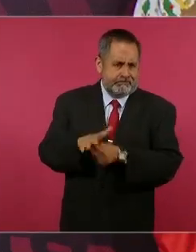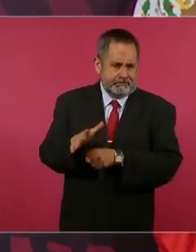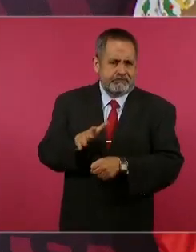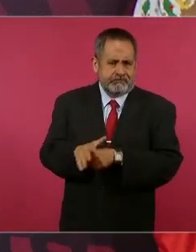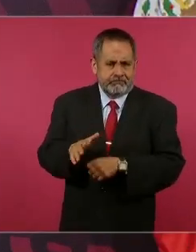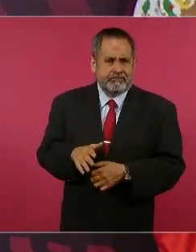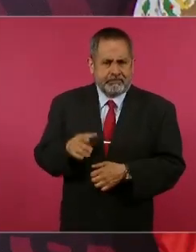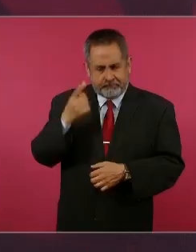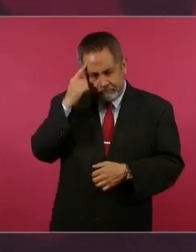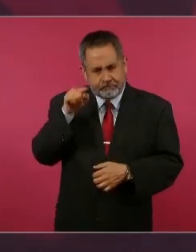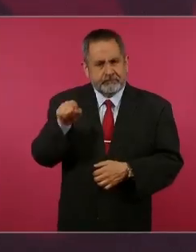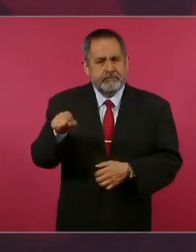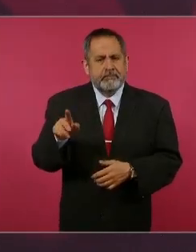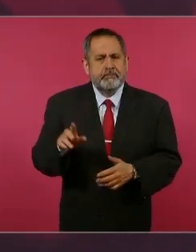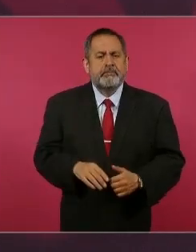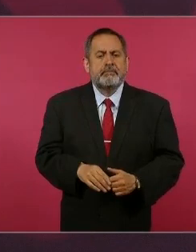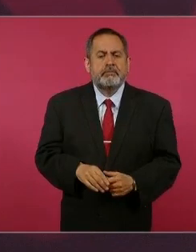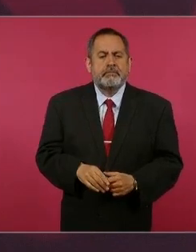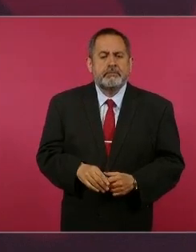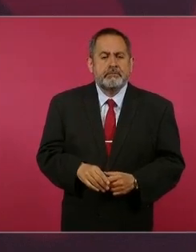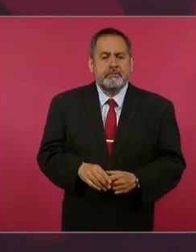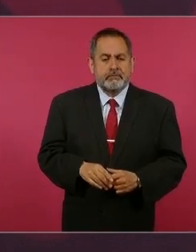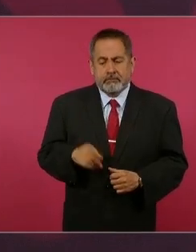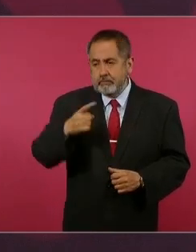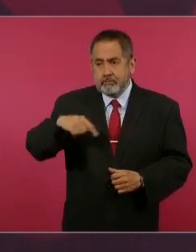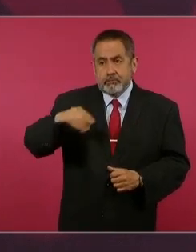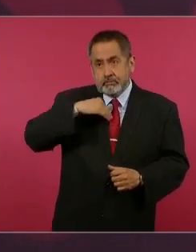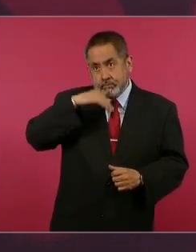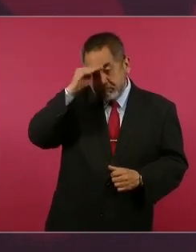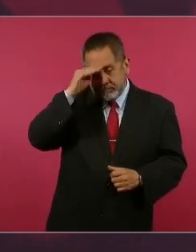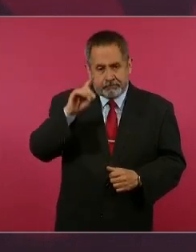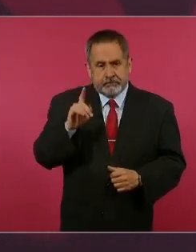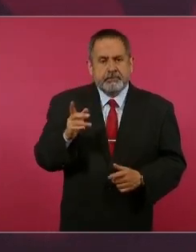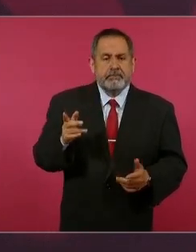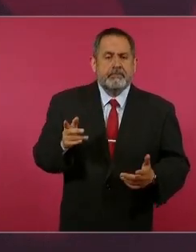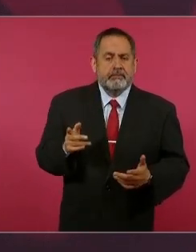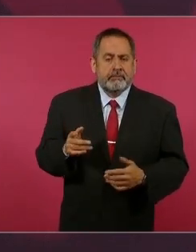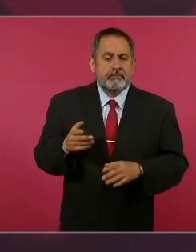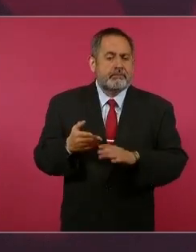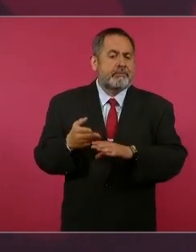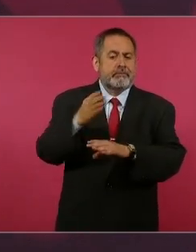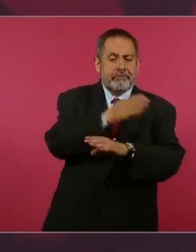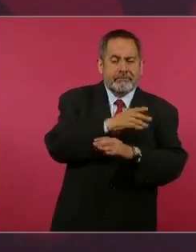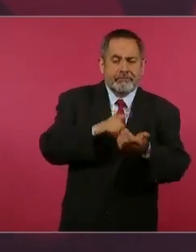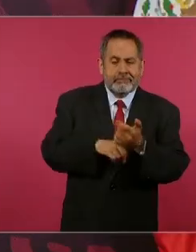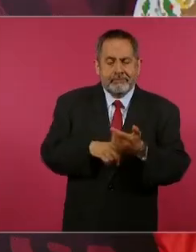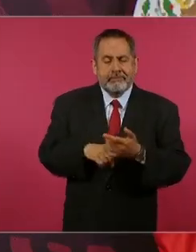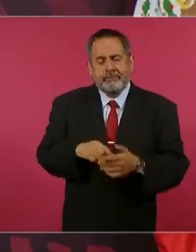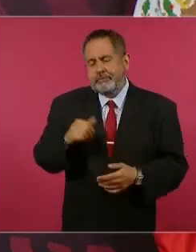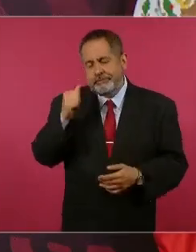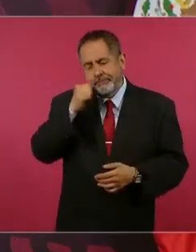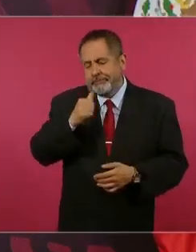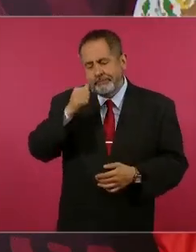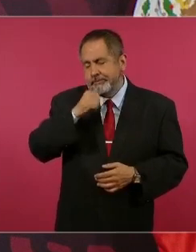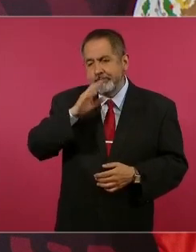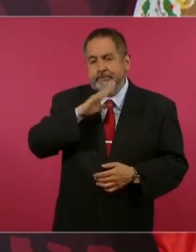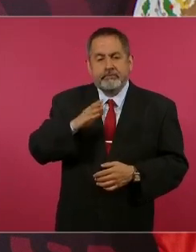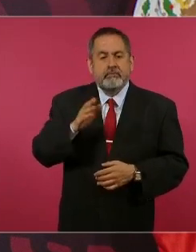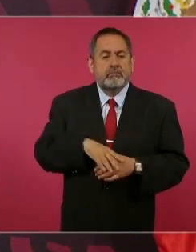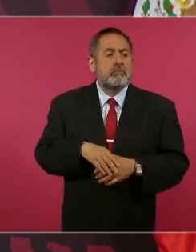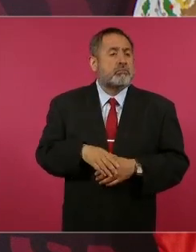O sea, para que no se piense, porque antes había la mala costumbre